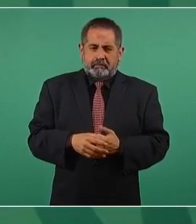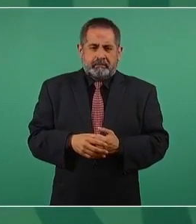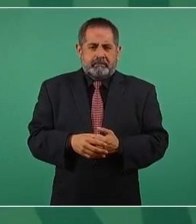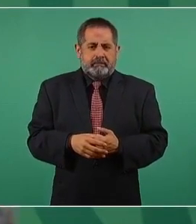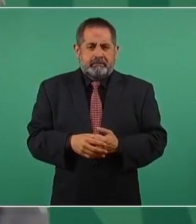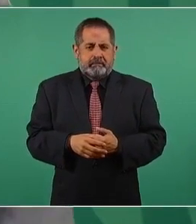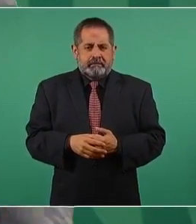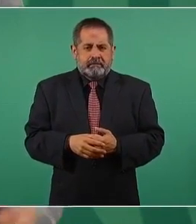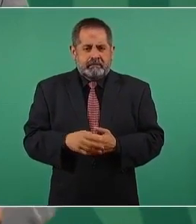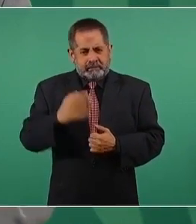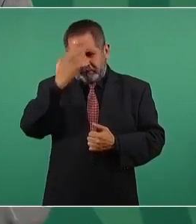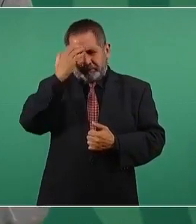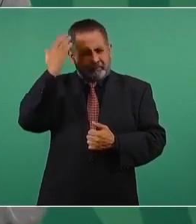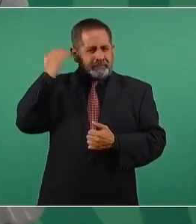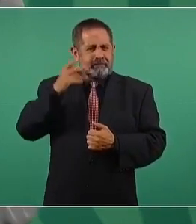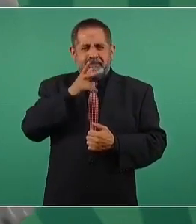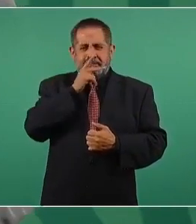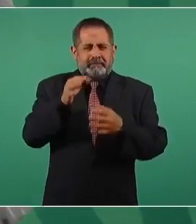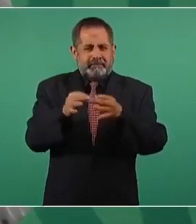Y había esa expresión,